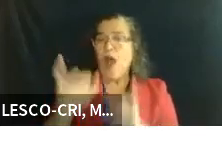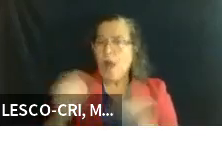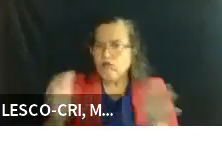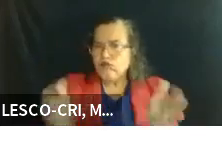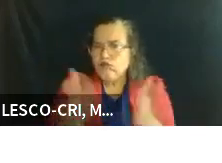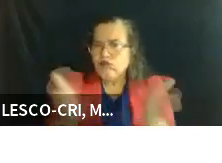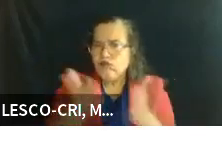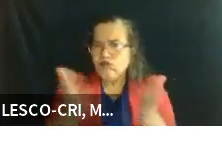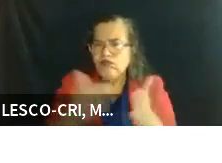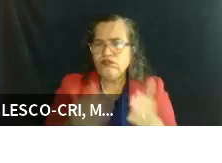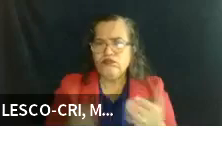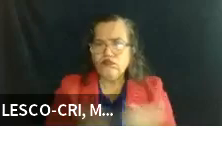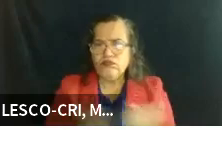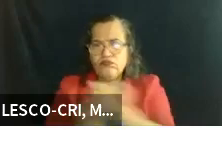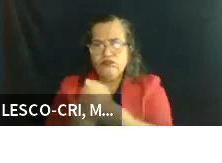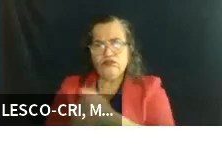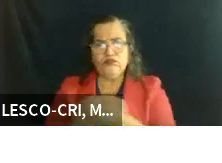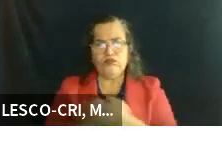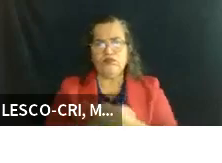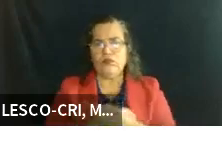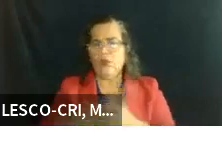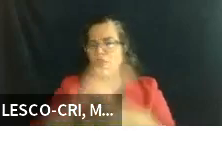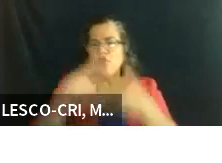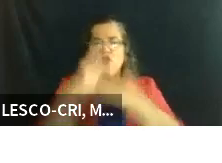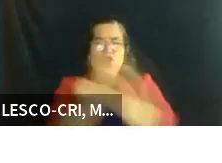cada región del mundo y a nivel mundial.